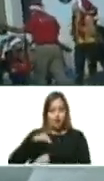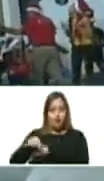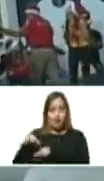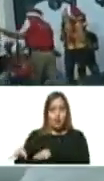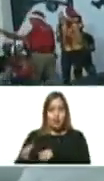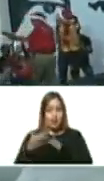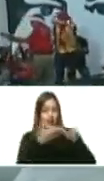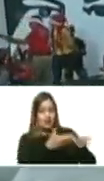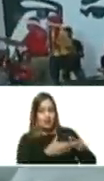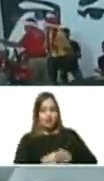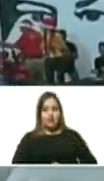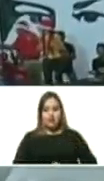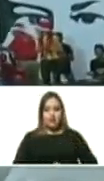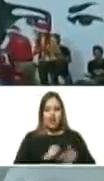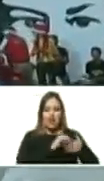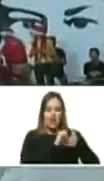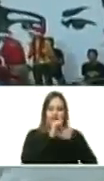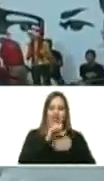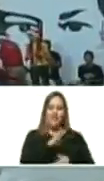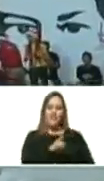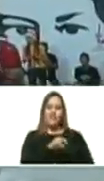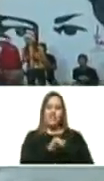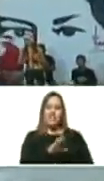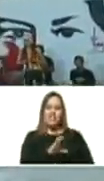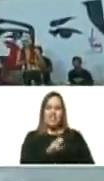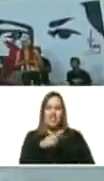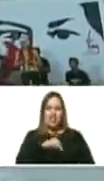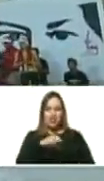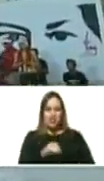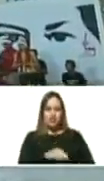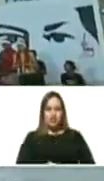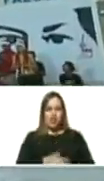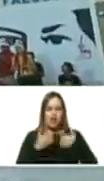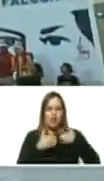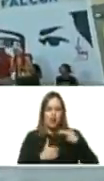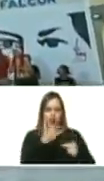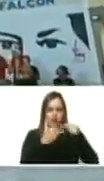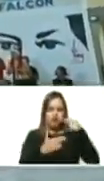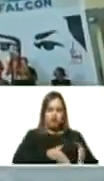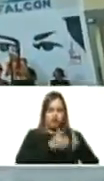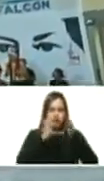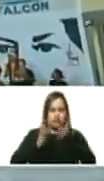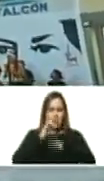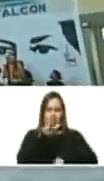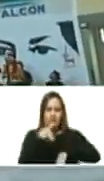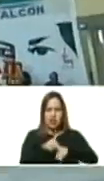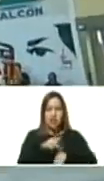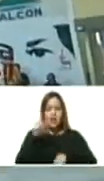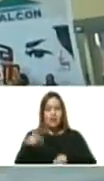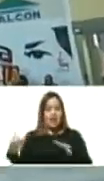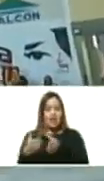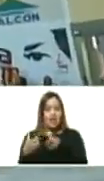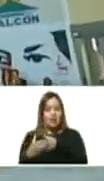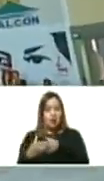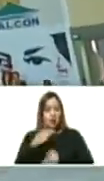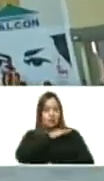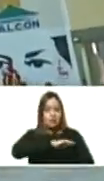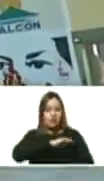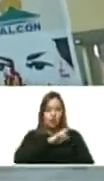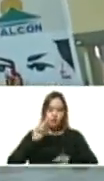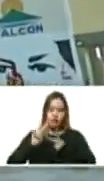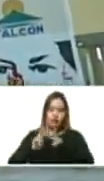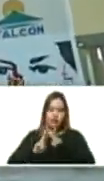nuestra comandante Briceño, también de la Inmobiliaria Nacional y todo el equipo de la Gran Misión Vivienda Venezuela, que en el marco de